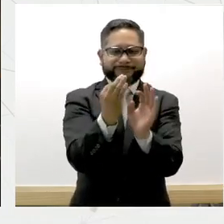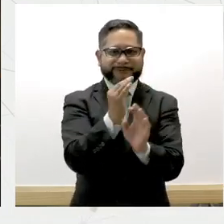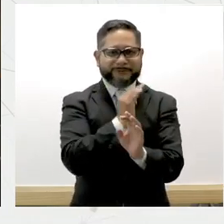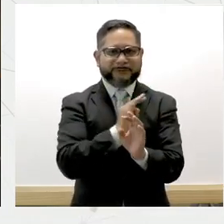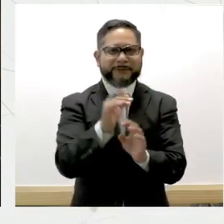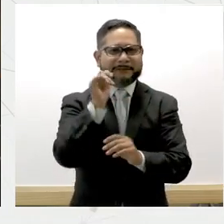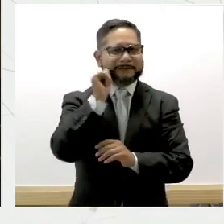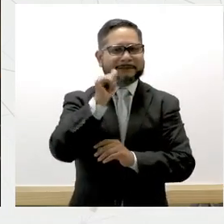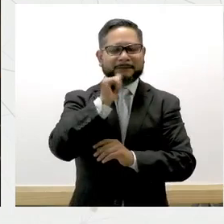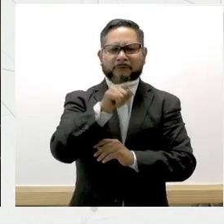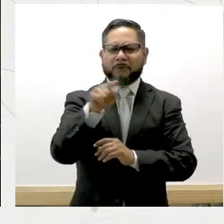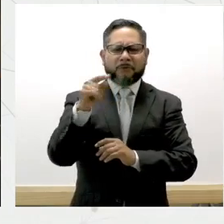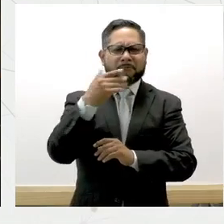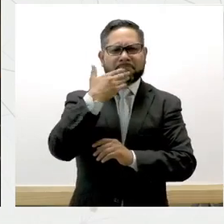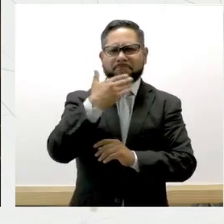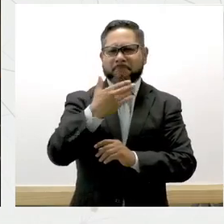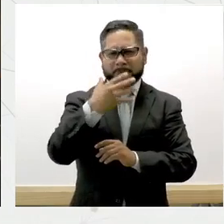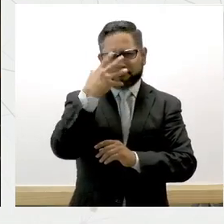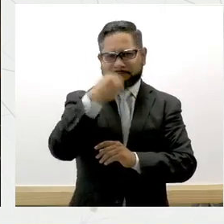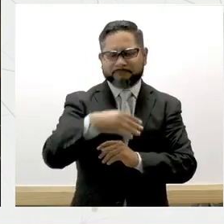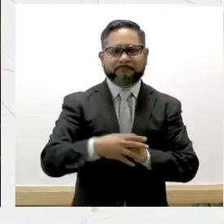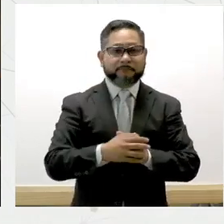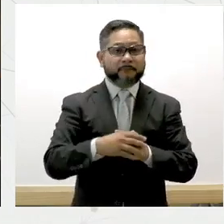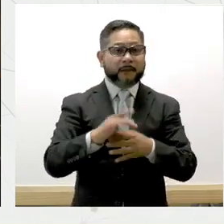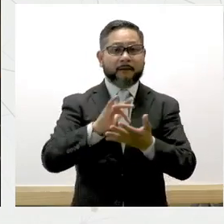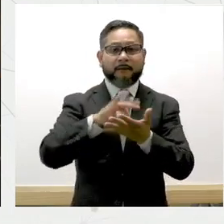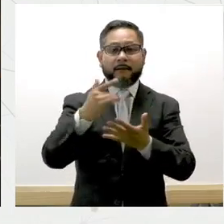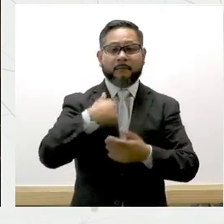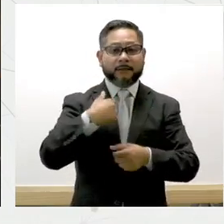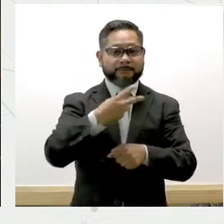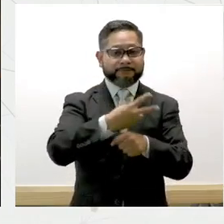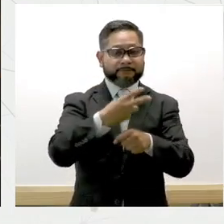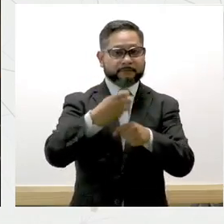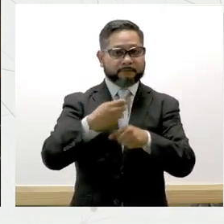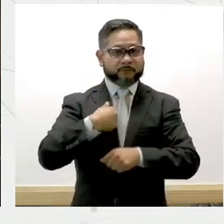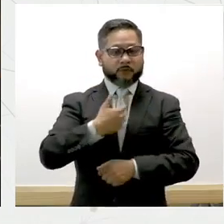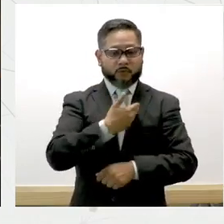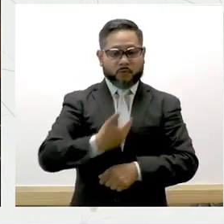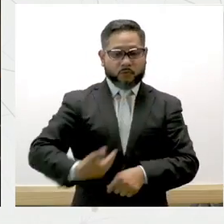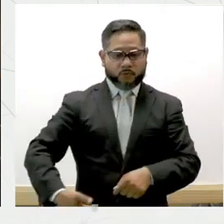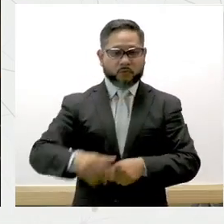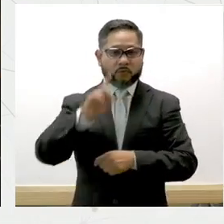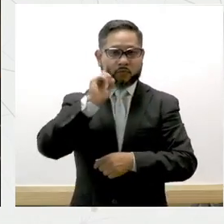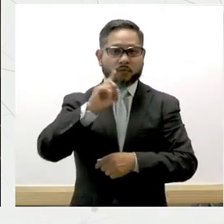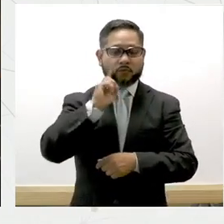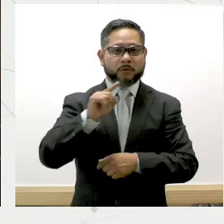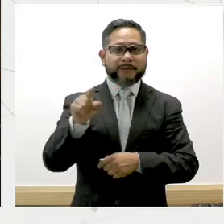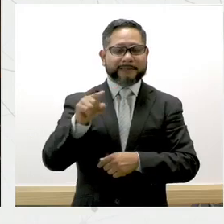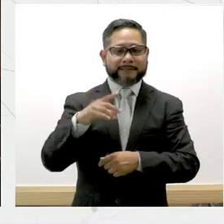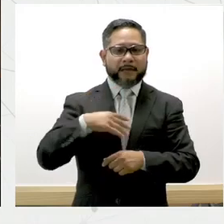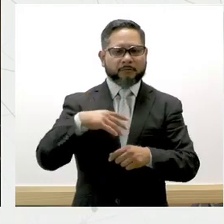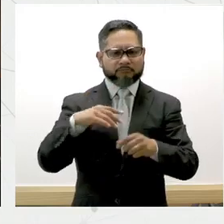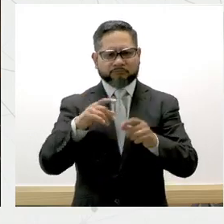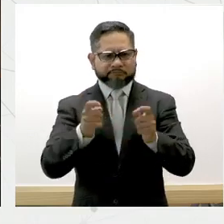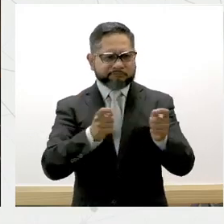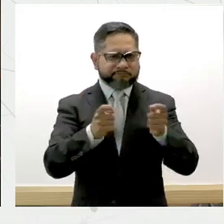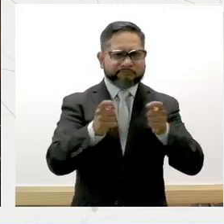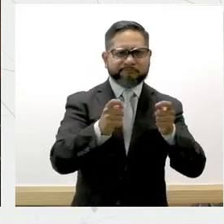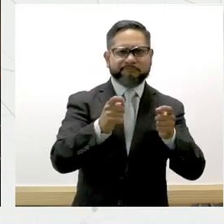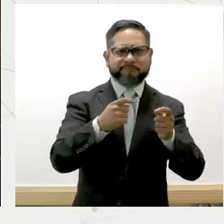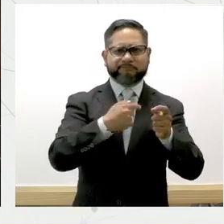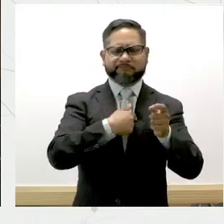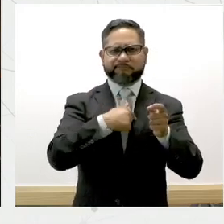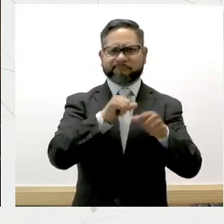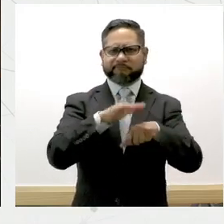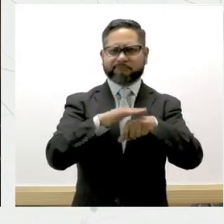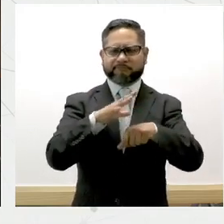algo maravilloso. Muchísimas gracias por la invitación. Y como presidenta de Mujeres en el Sector Público y como experta en gestión pública, mi